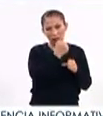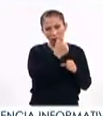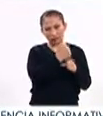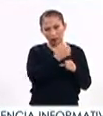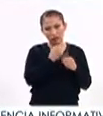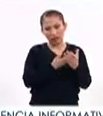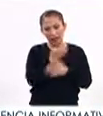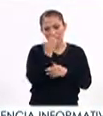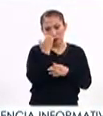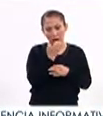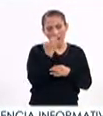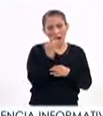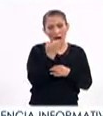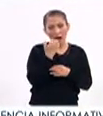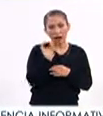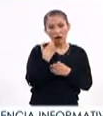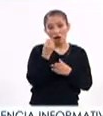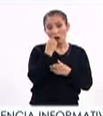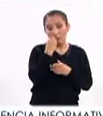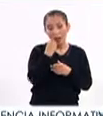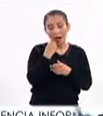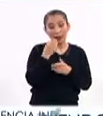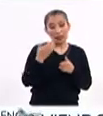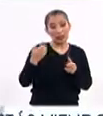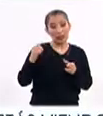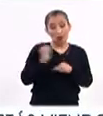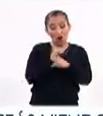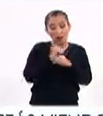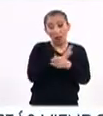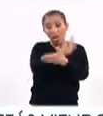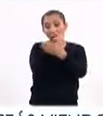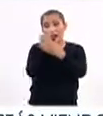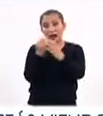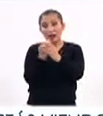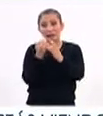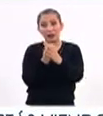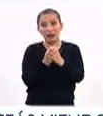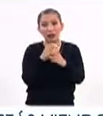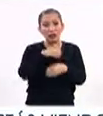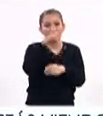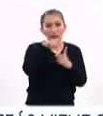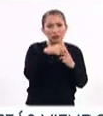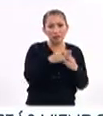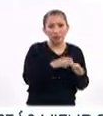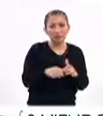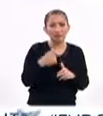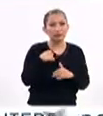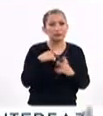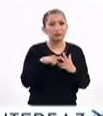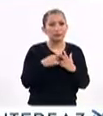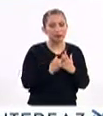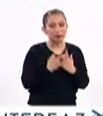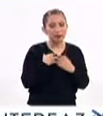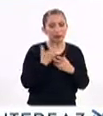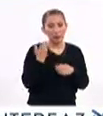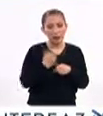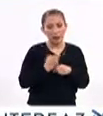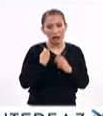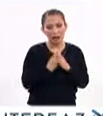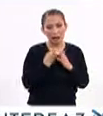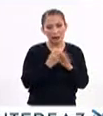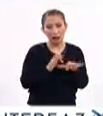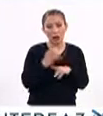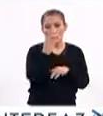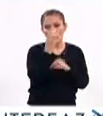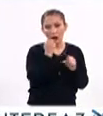salir de la escuela, comer en el carro para ir a las clases. ¿A qué edad empezaste a tocar piano? Me llevaron a mis primeras clases de piano